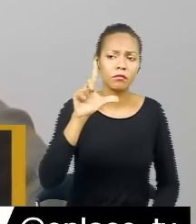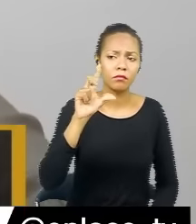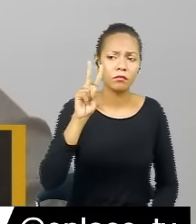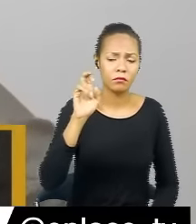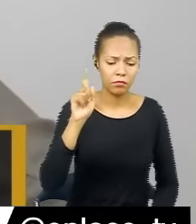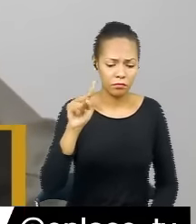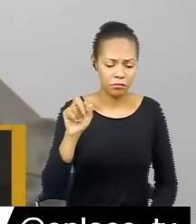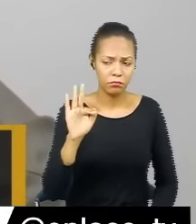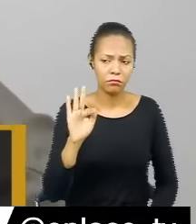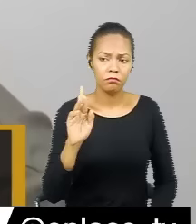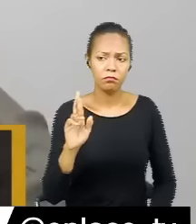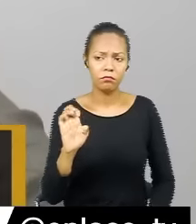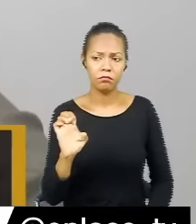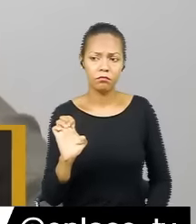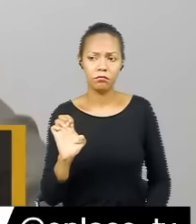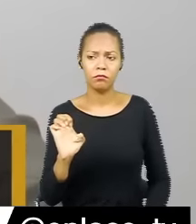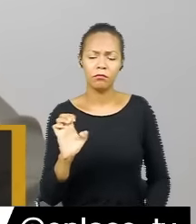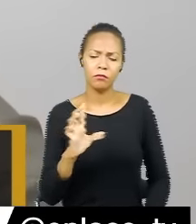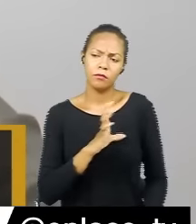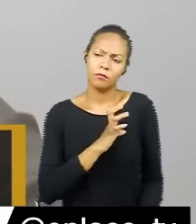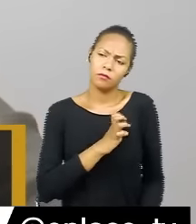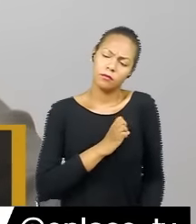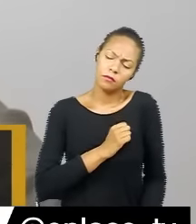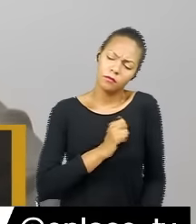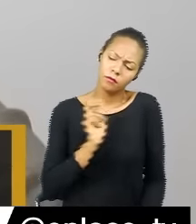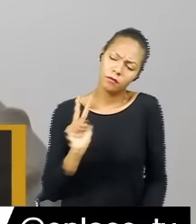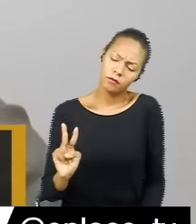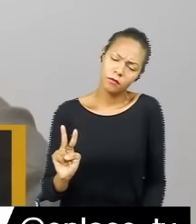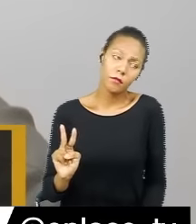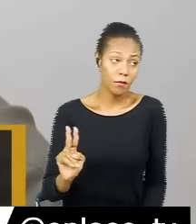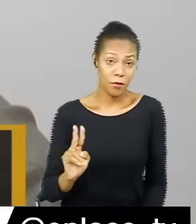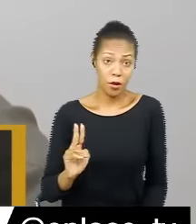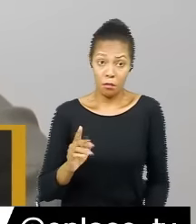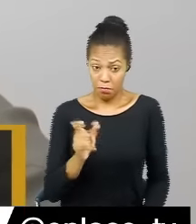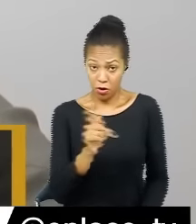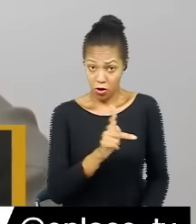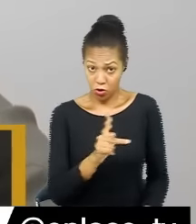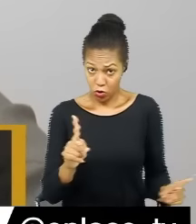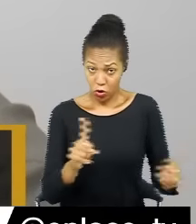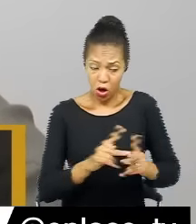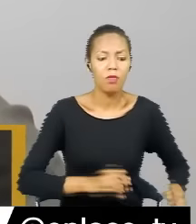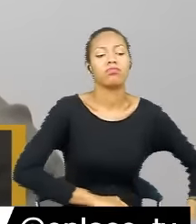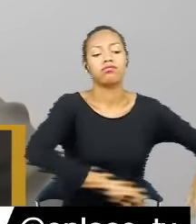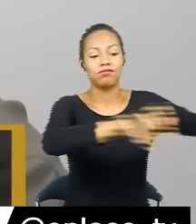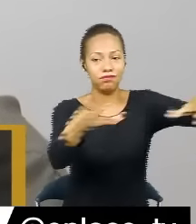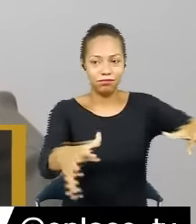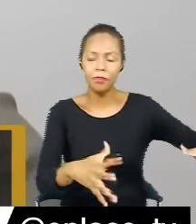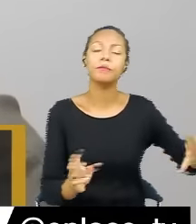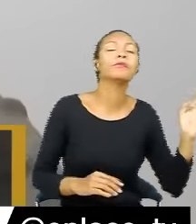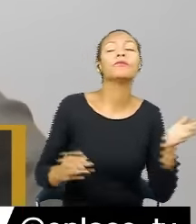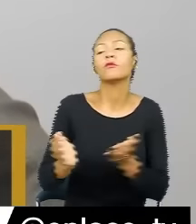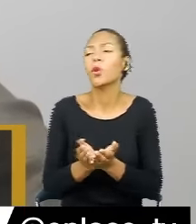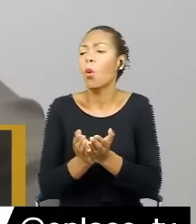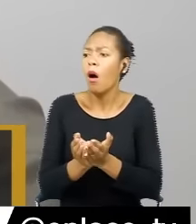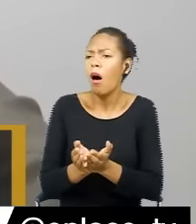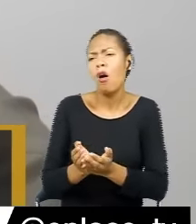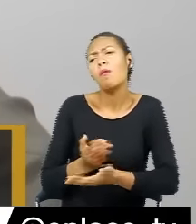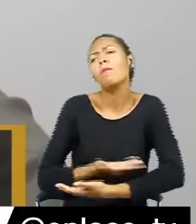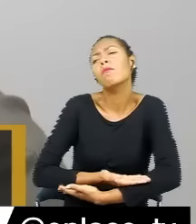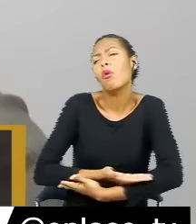tuvo oportunidad hoy de visitar junto con pescadores de la Asociación de Pescadores de la Ciénaga San Silvestre, el hallazgo de este bebé manatí de